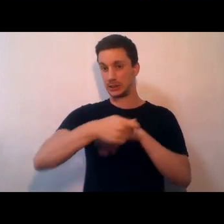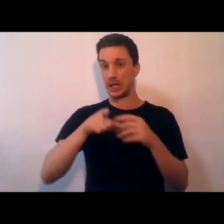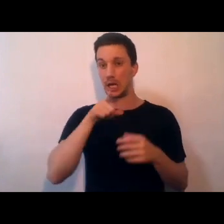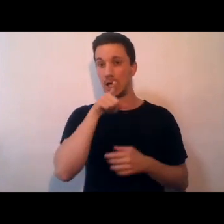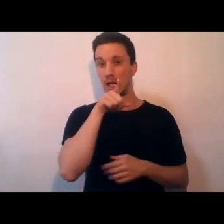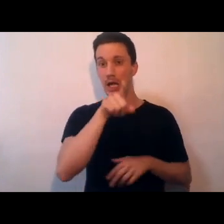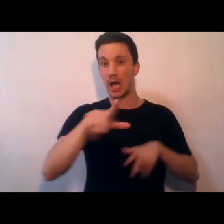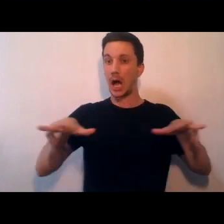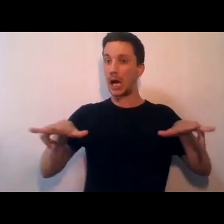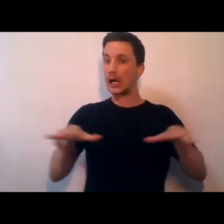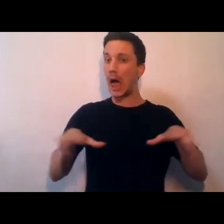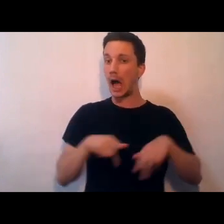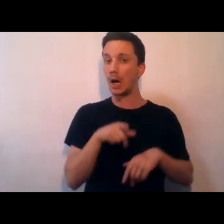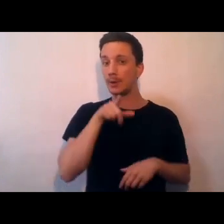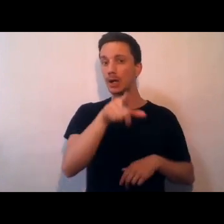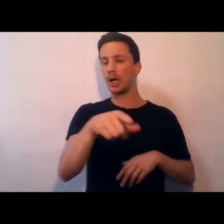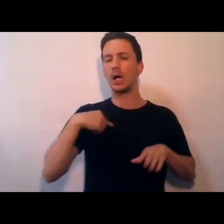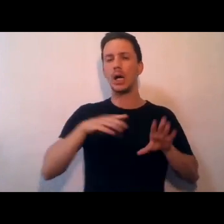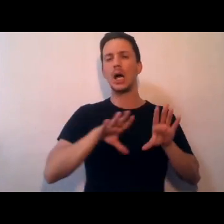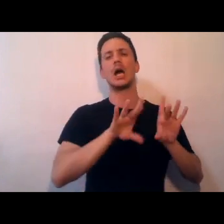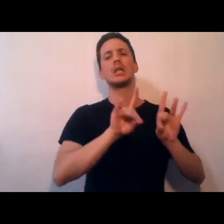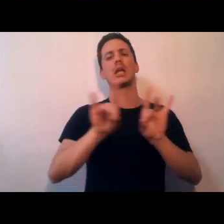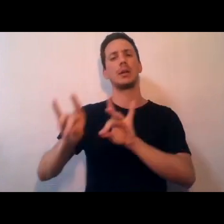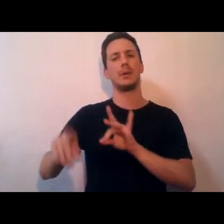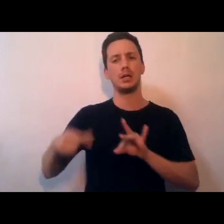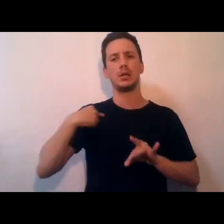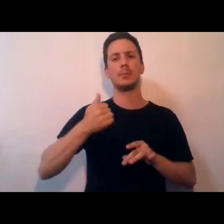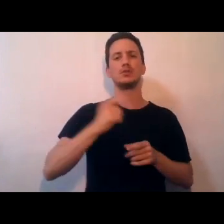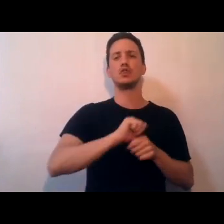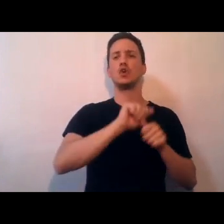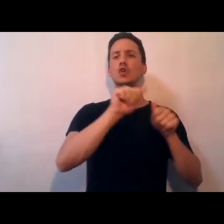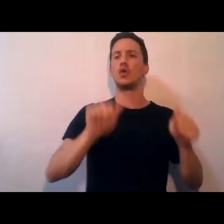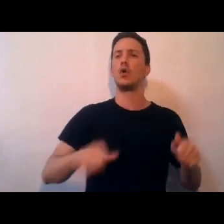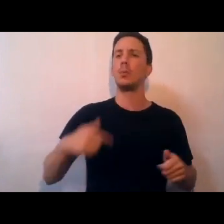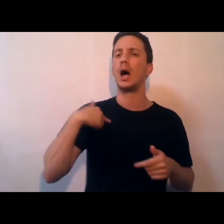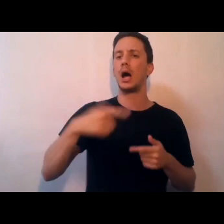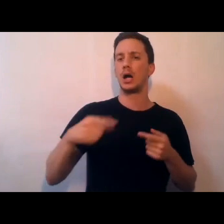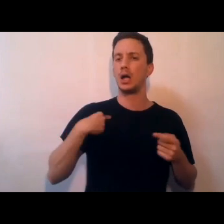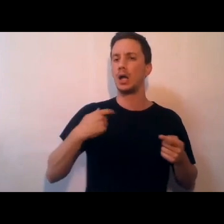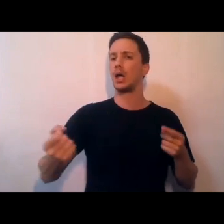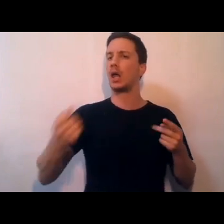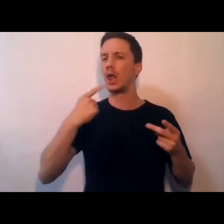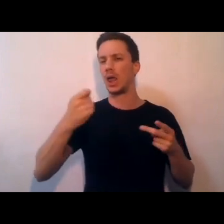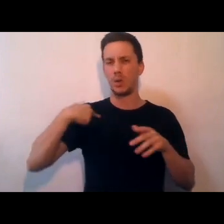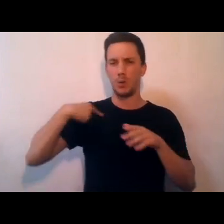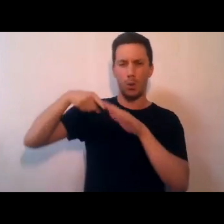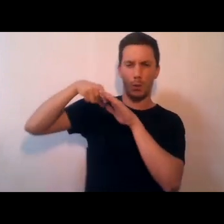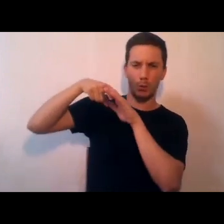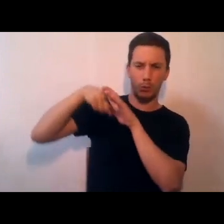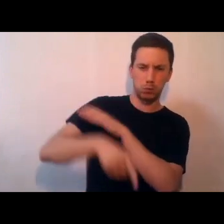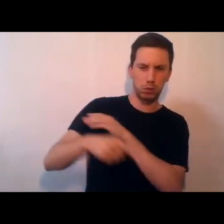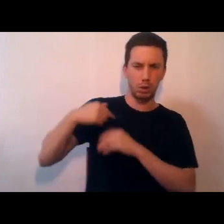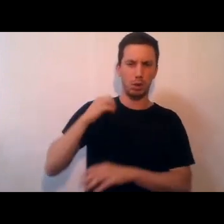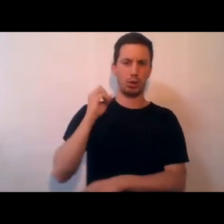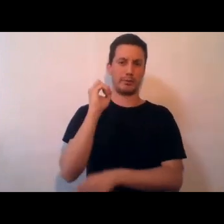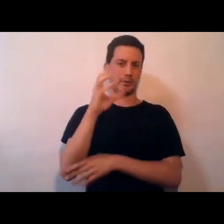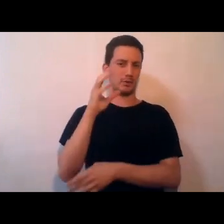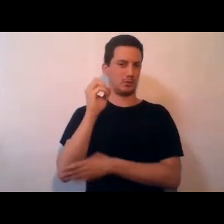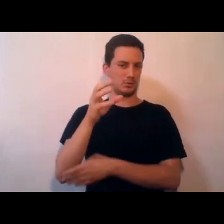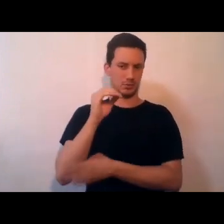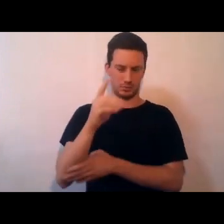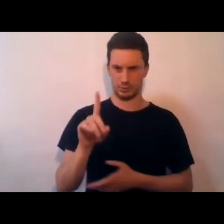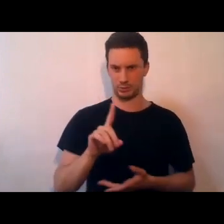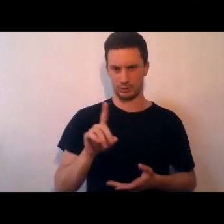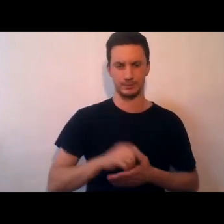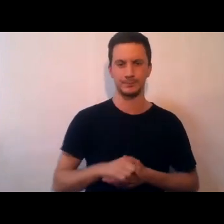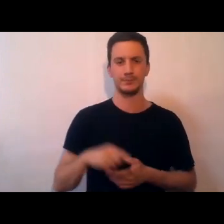pues hay muchos otros tratamientos sistémicos, orales, de los que no voy a entrar a hablar. Entonces, ¿voy a tener